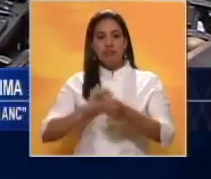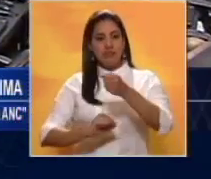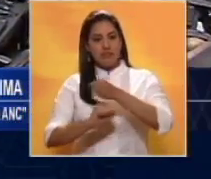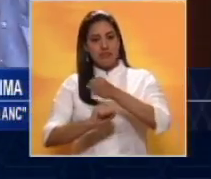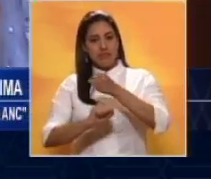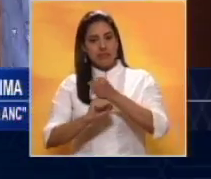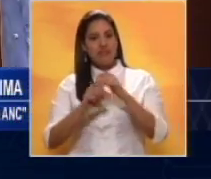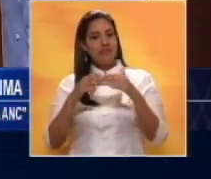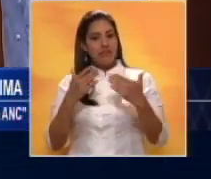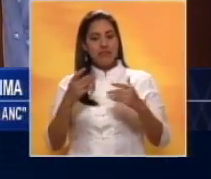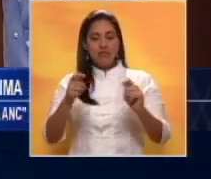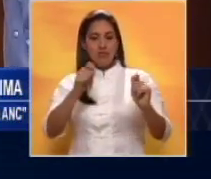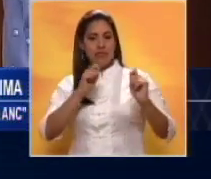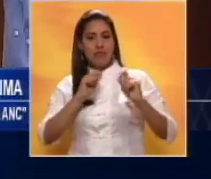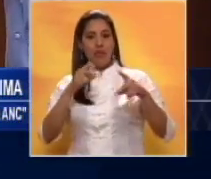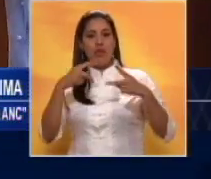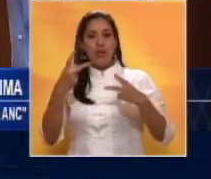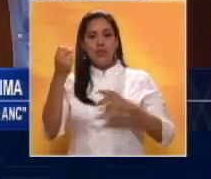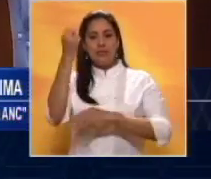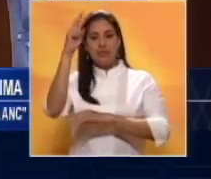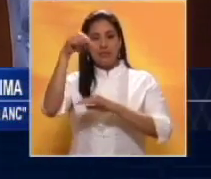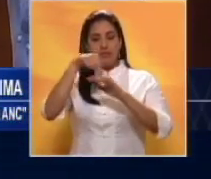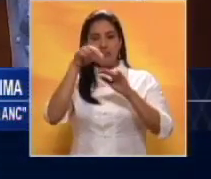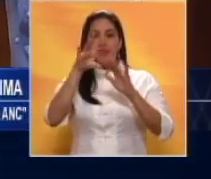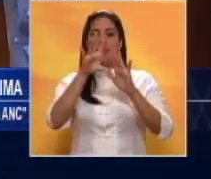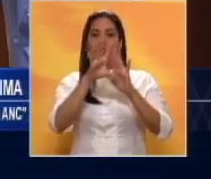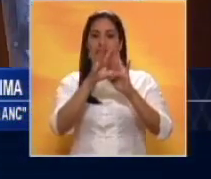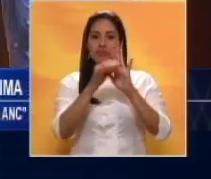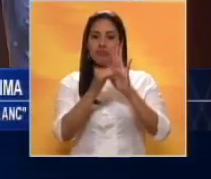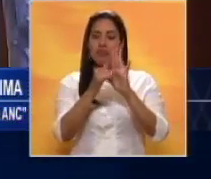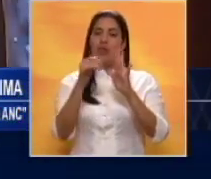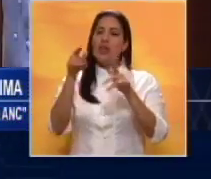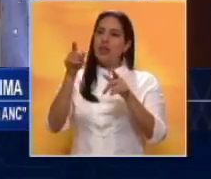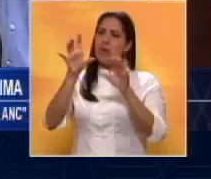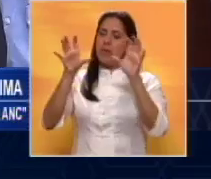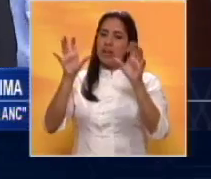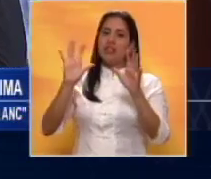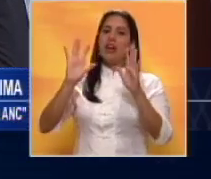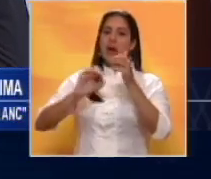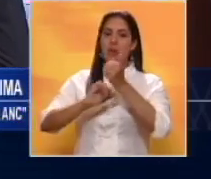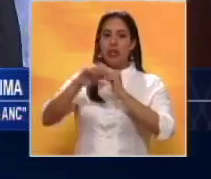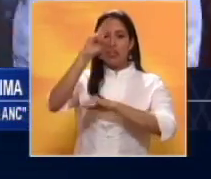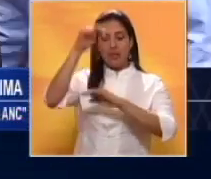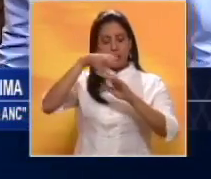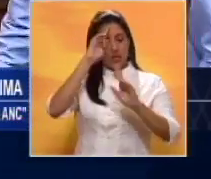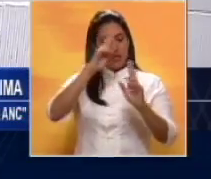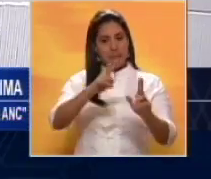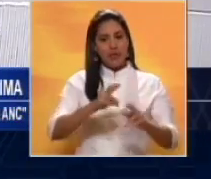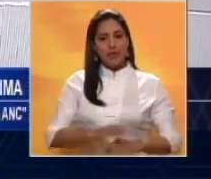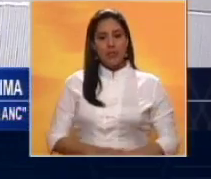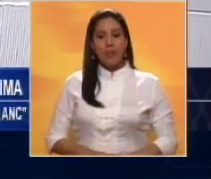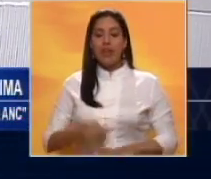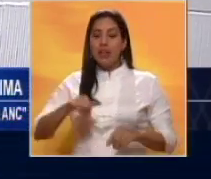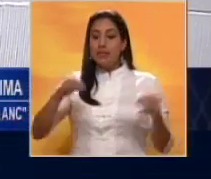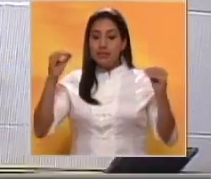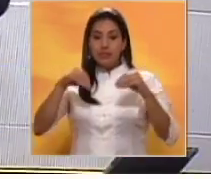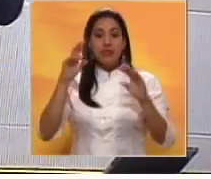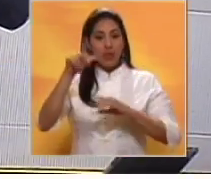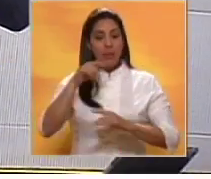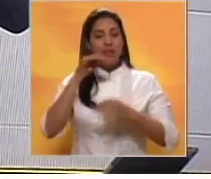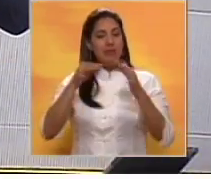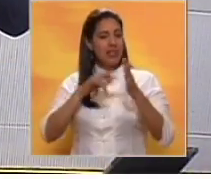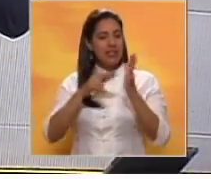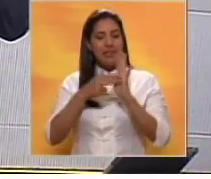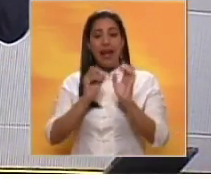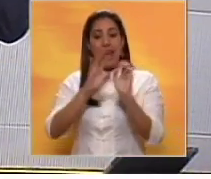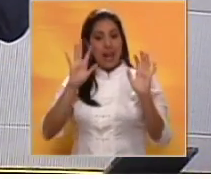apoyo que recibió la Asamblea Nacional de parte de los países de la región. Este acuerdo también